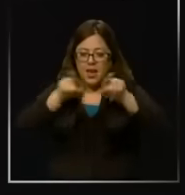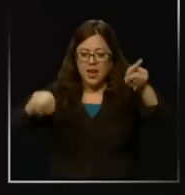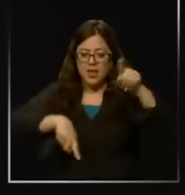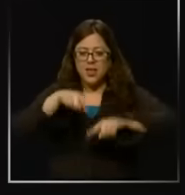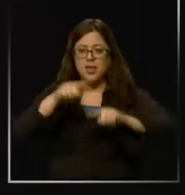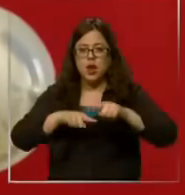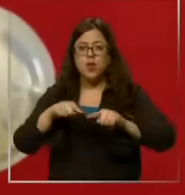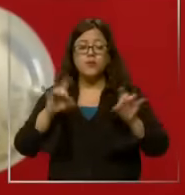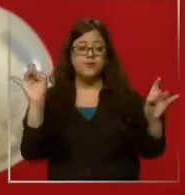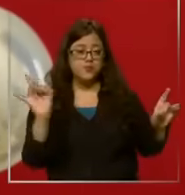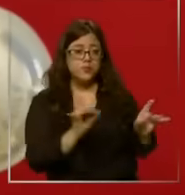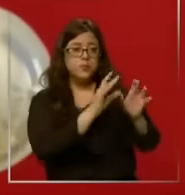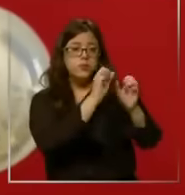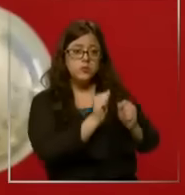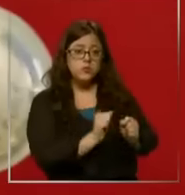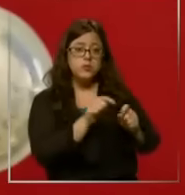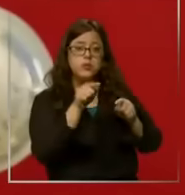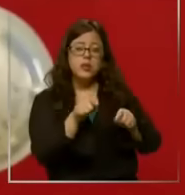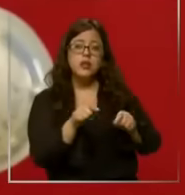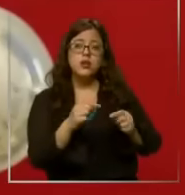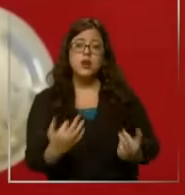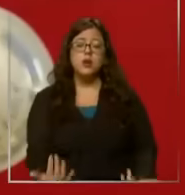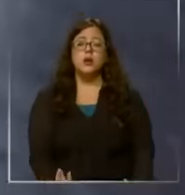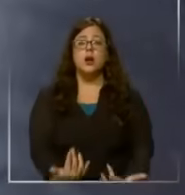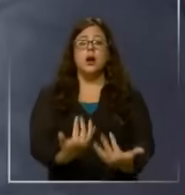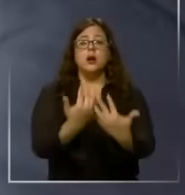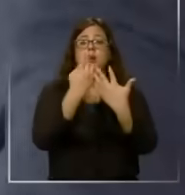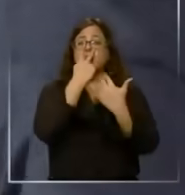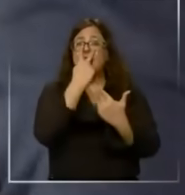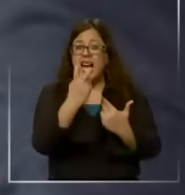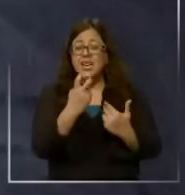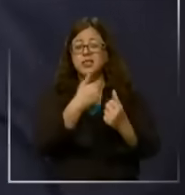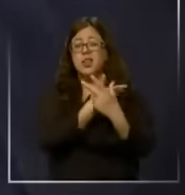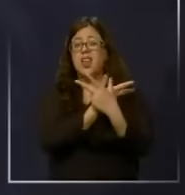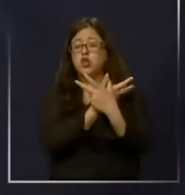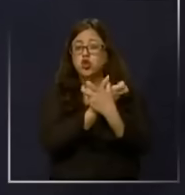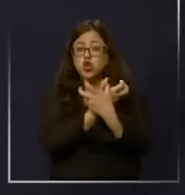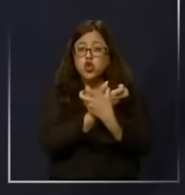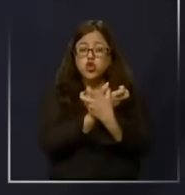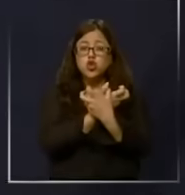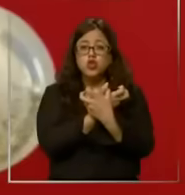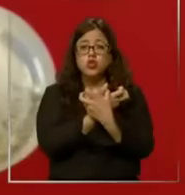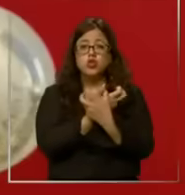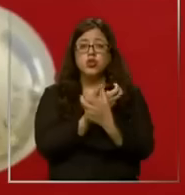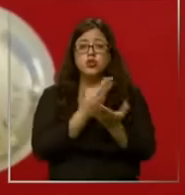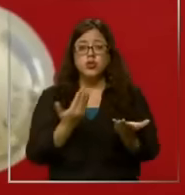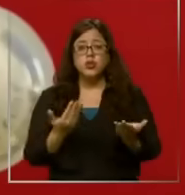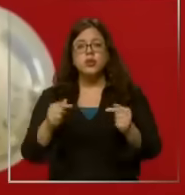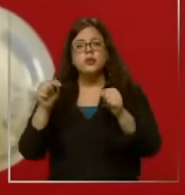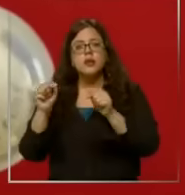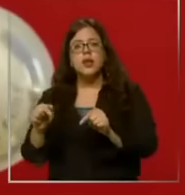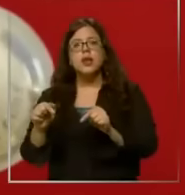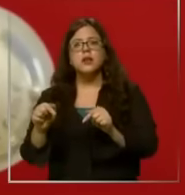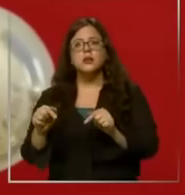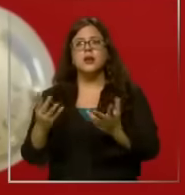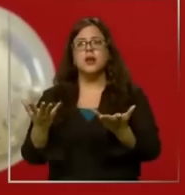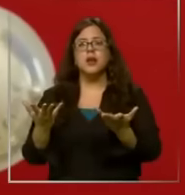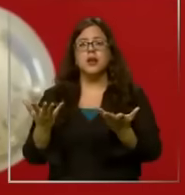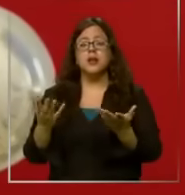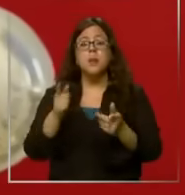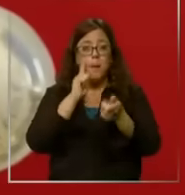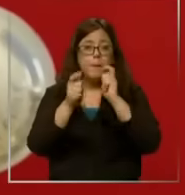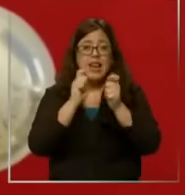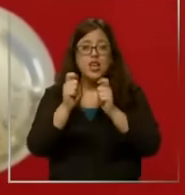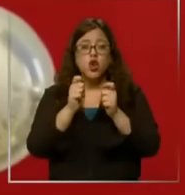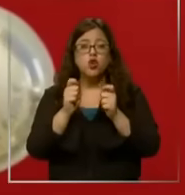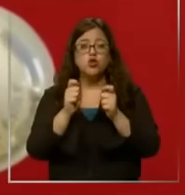porque como eso sigue emanando gases, gases tóxicos, y los gases son altamente combustibles. Y